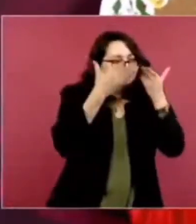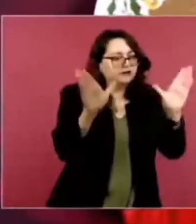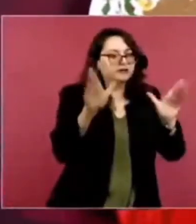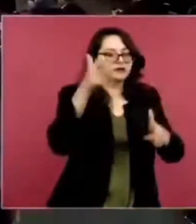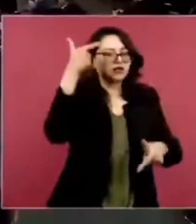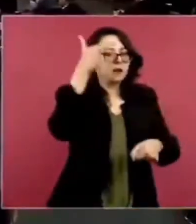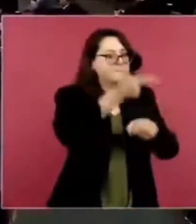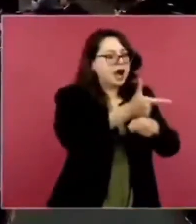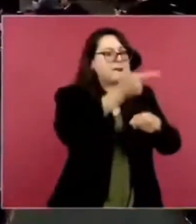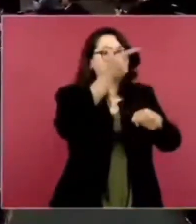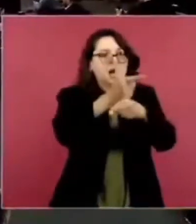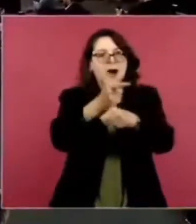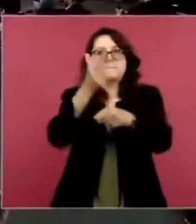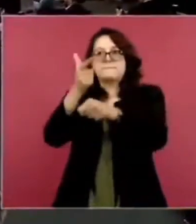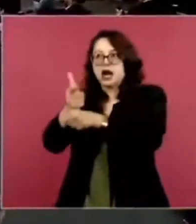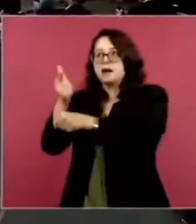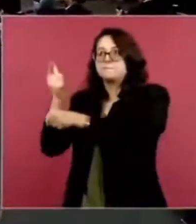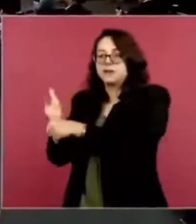podamos